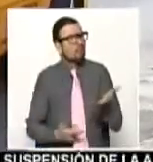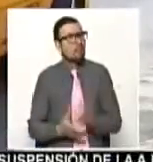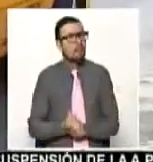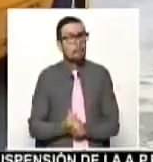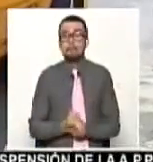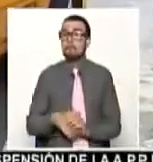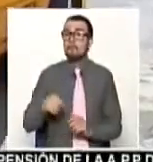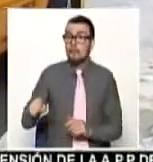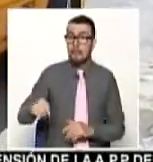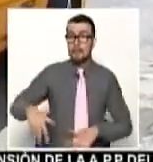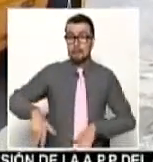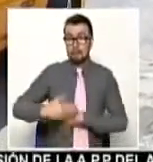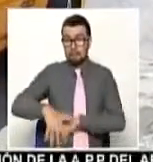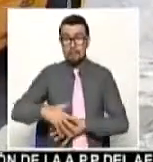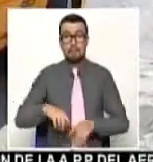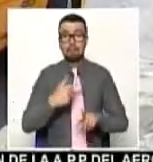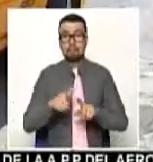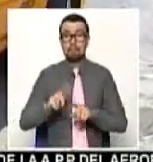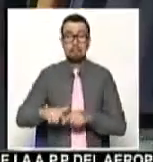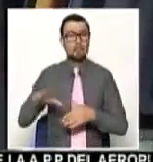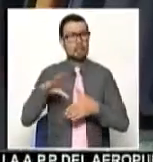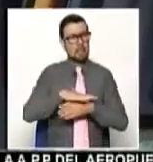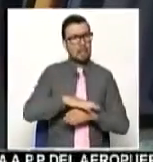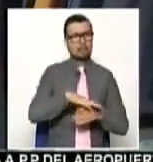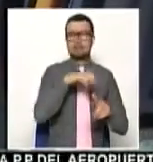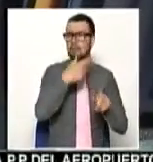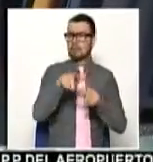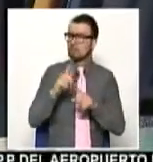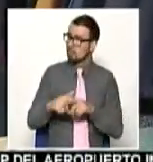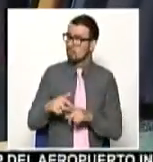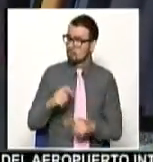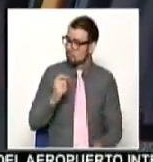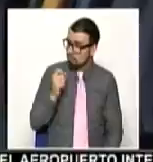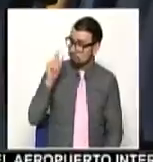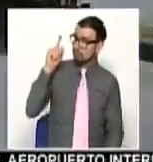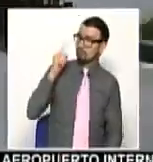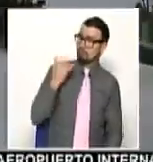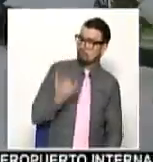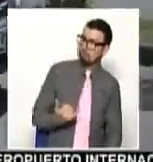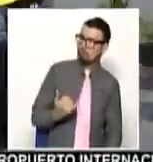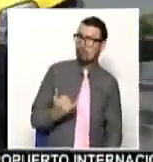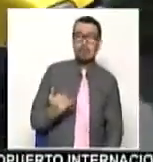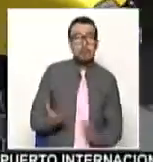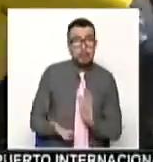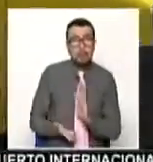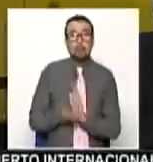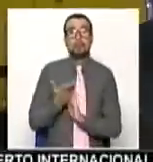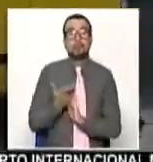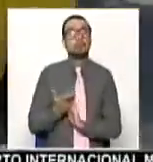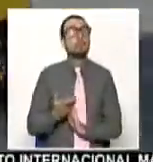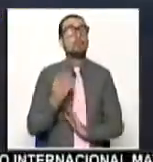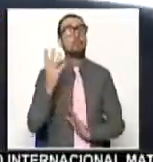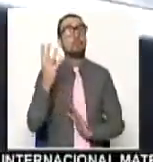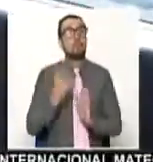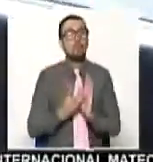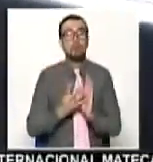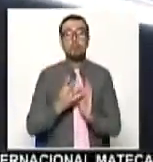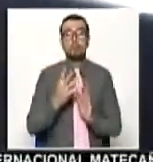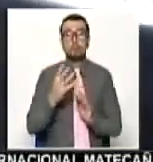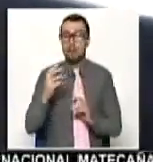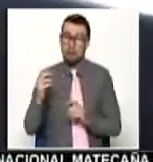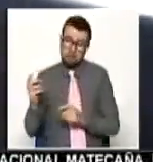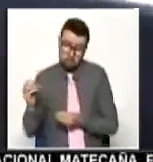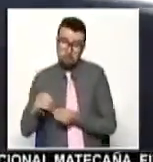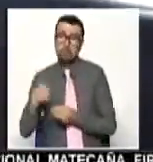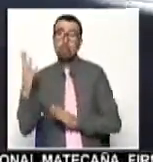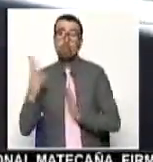de Armenia y usuarios de servicio de taxi se encontraron con una sorpresa: el aumento en la tarifa de la carrera mínima. No, me parece que